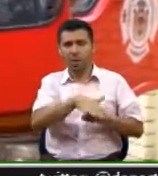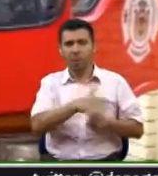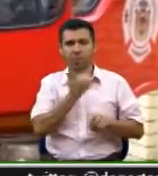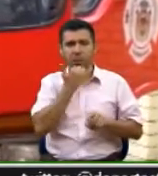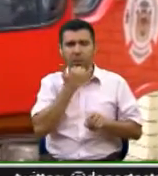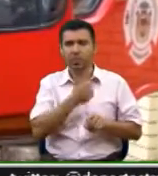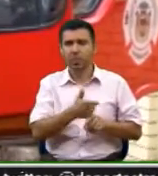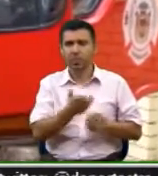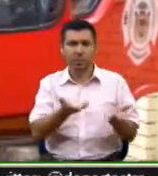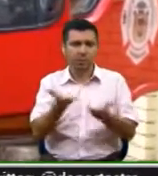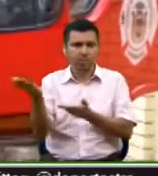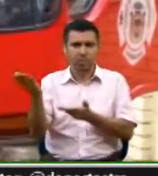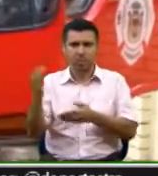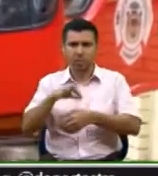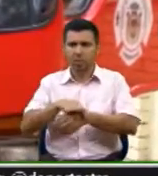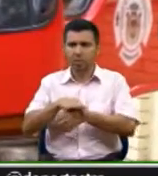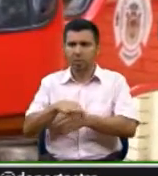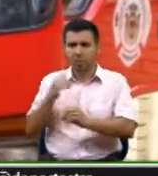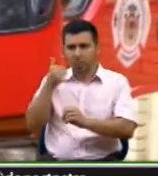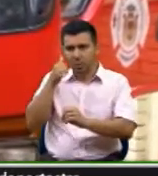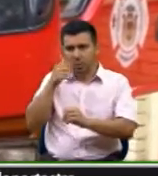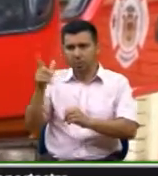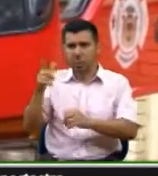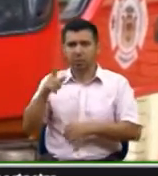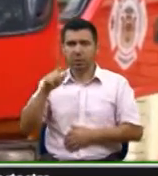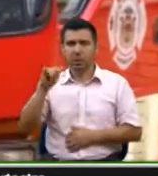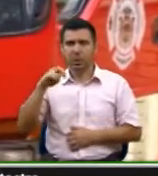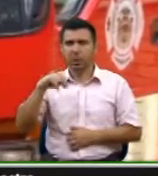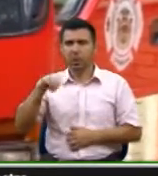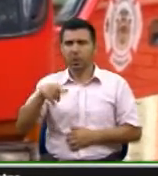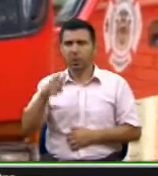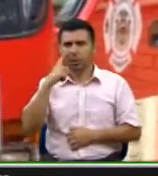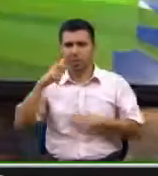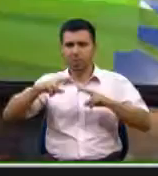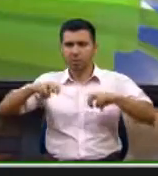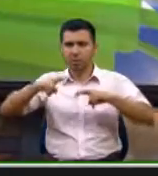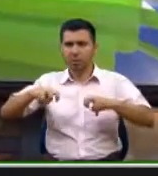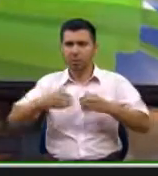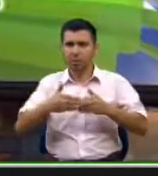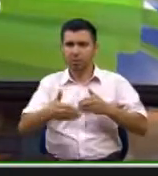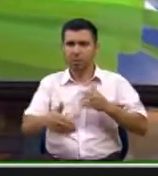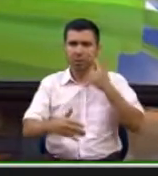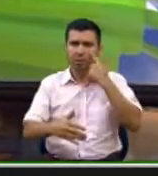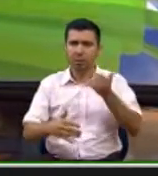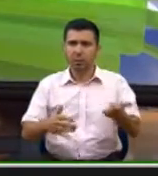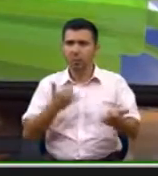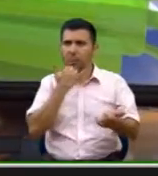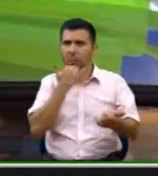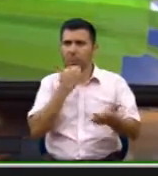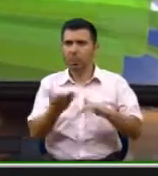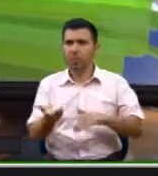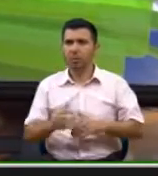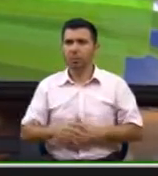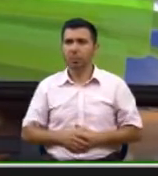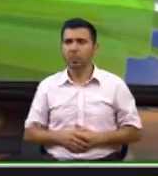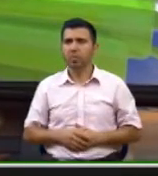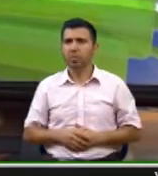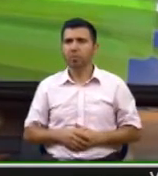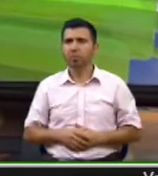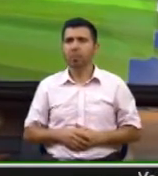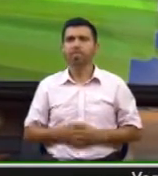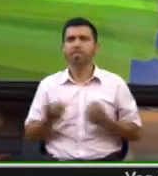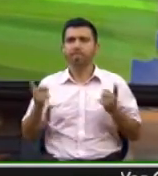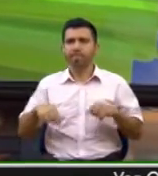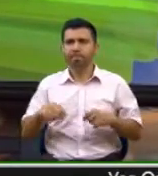inmediatamente y se le entregó a la unidad de la SIGIL para que hagan respectiva investigación. 1:08 y en horas de la noche en la vereda Santos Bajos